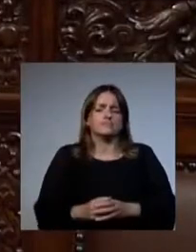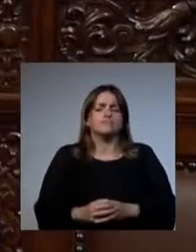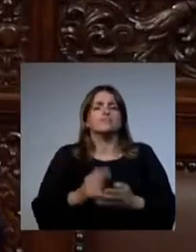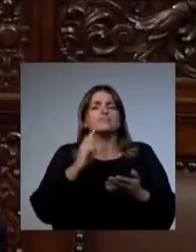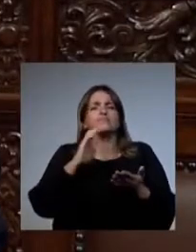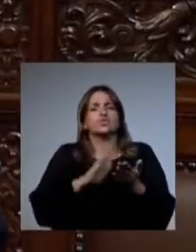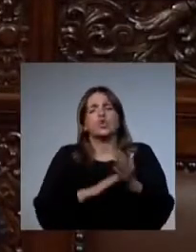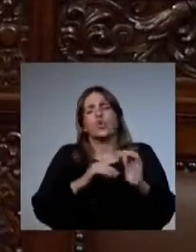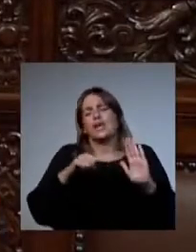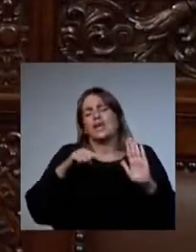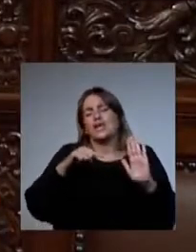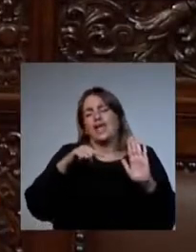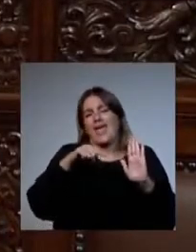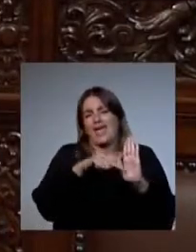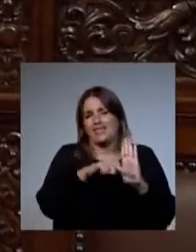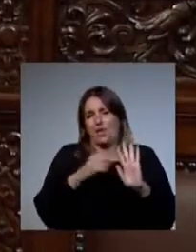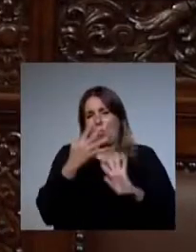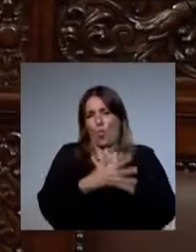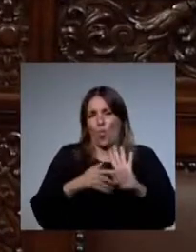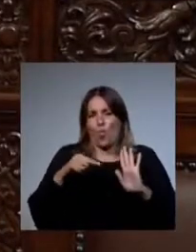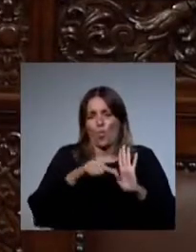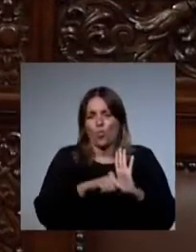sobre el este de nuestro país